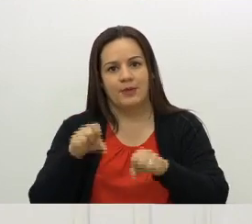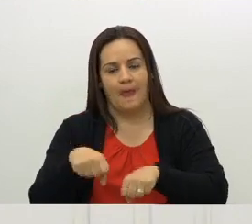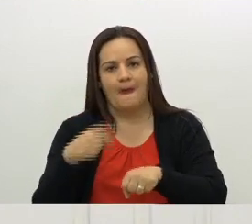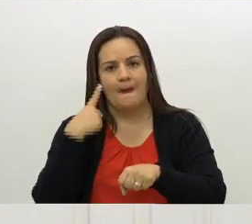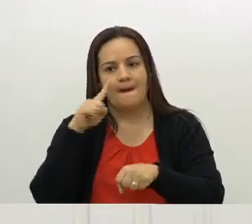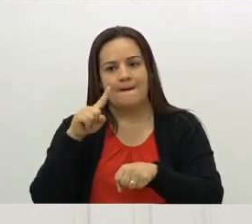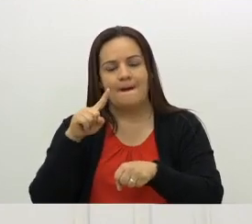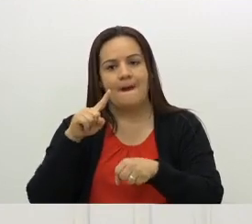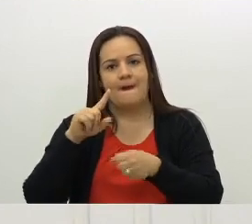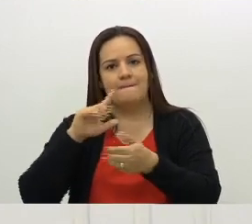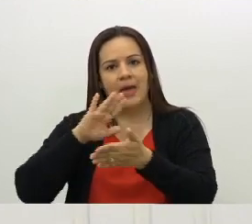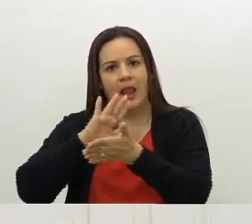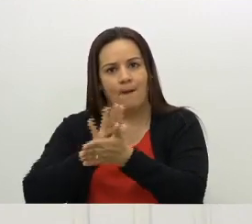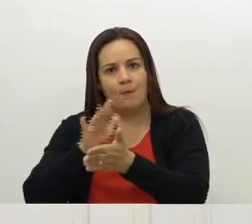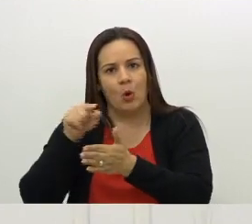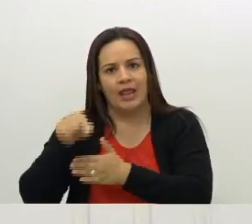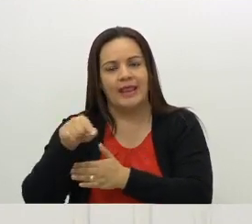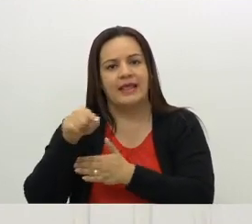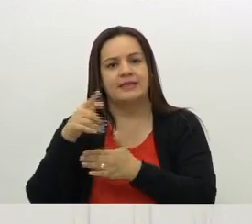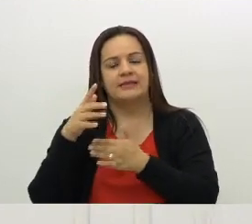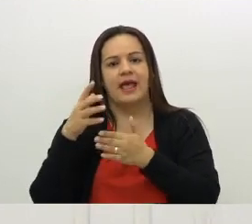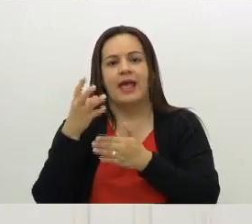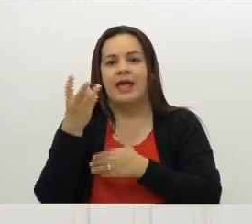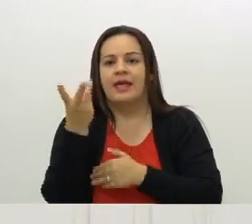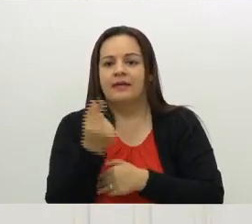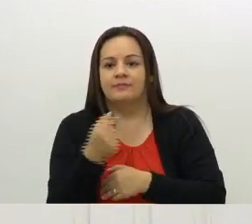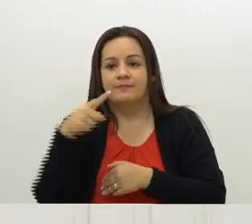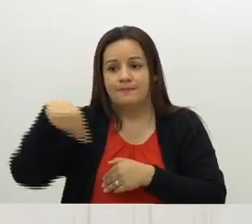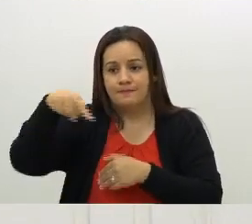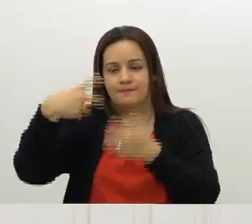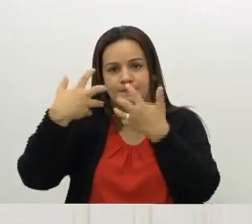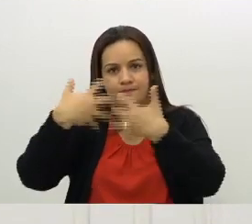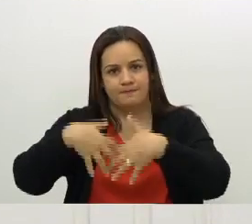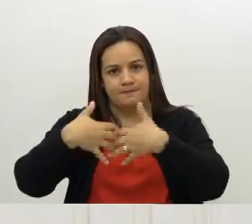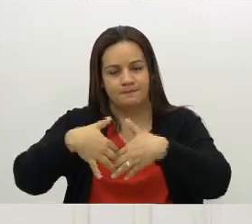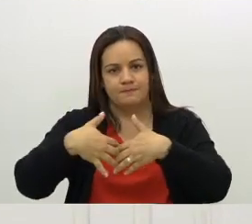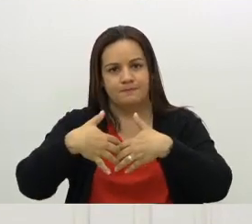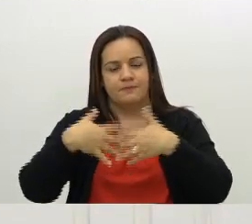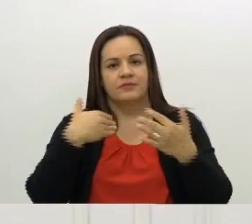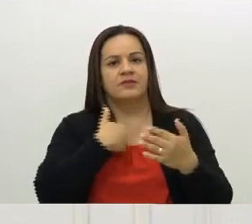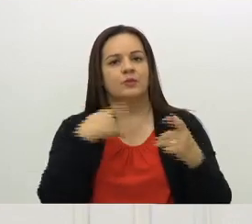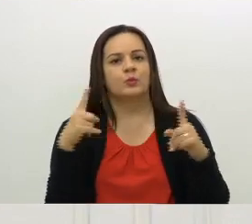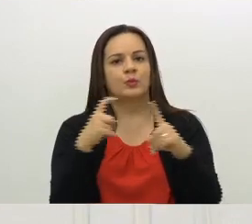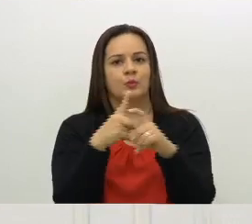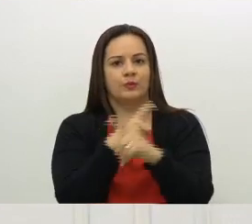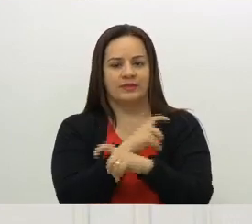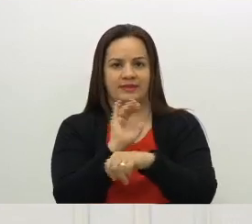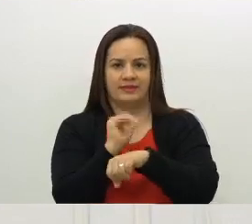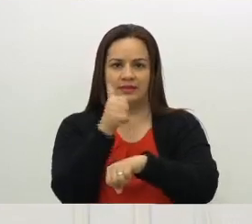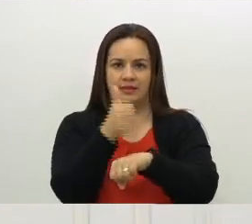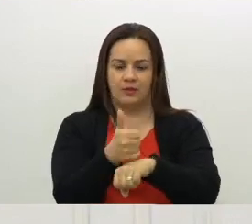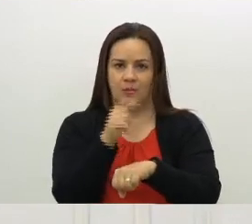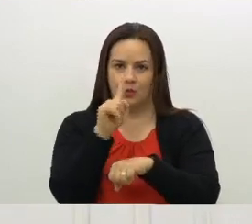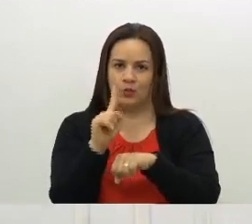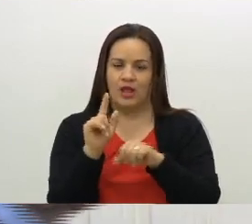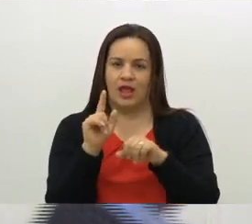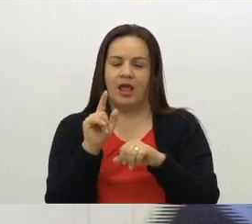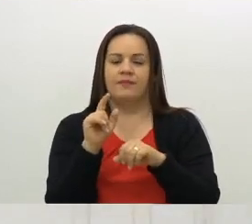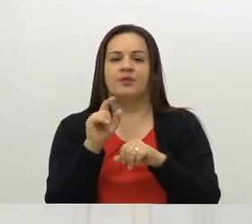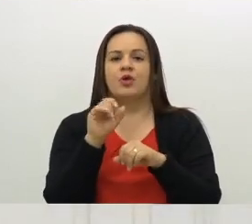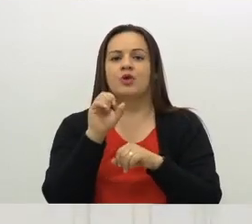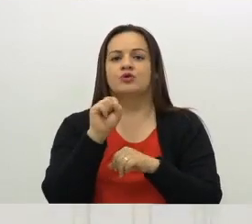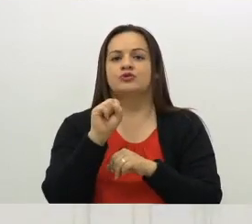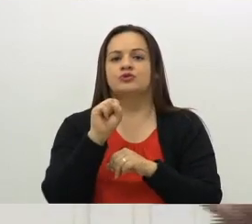Esa empresa entra en una crisis y se forma una sociedad anónima que se llamó Cañeros